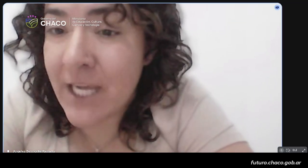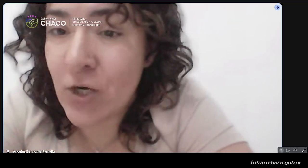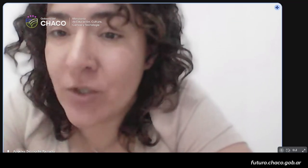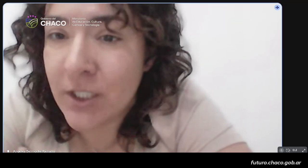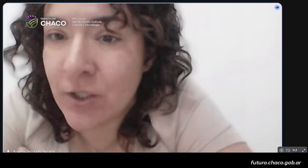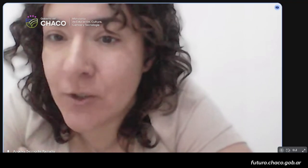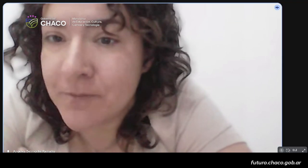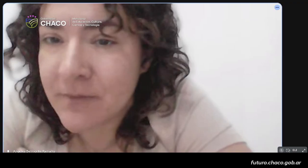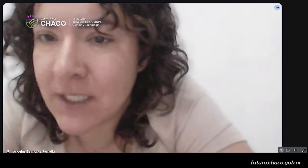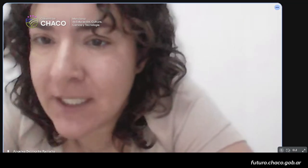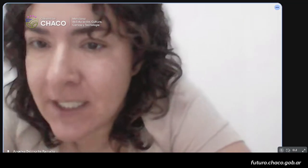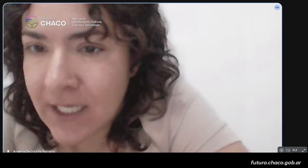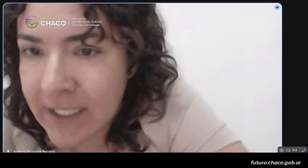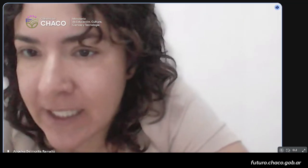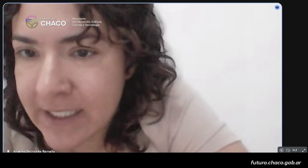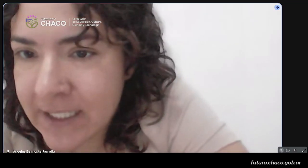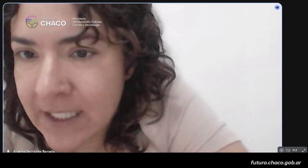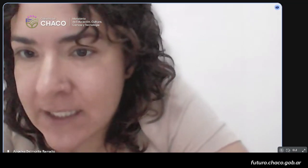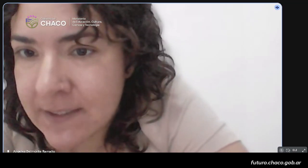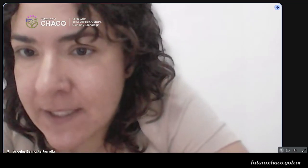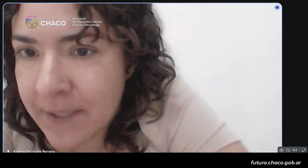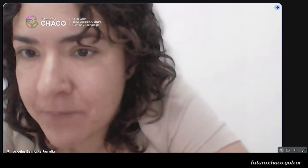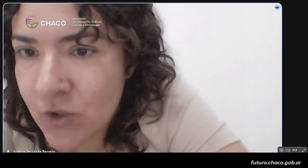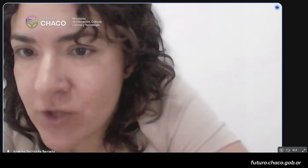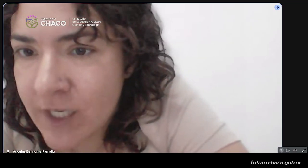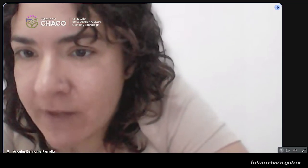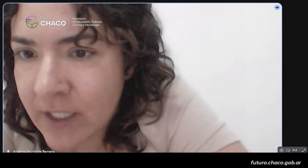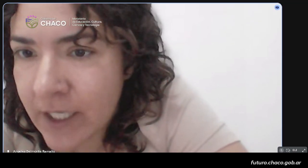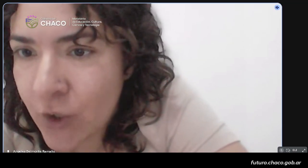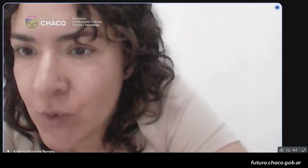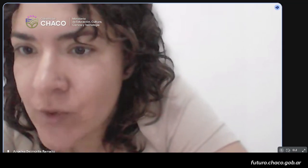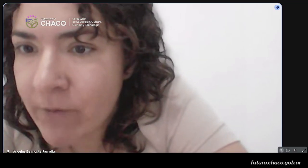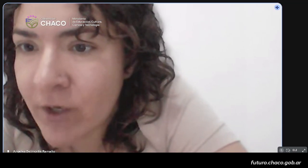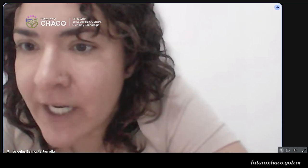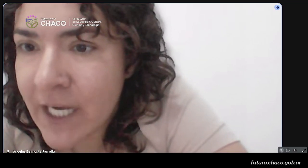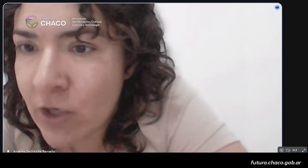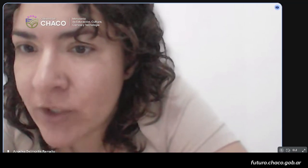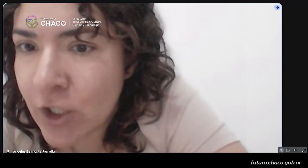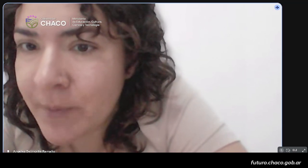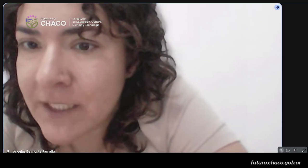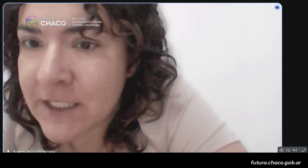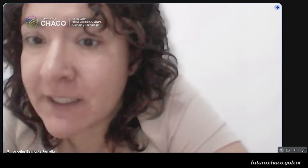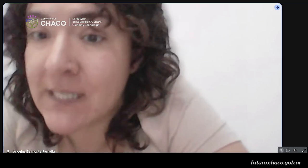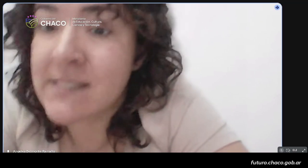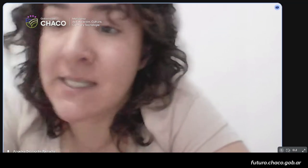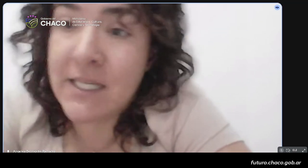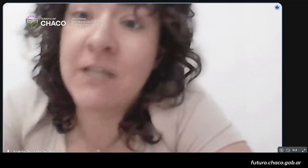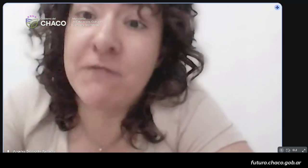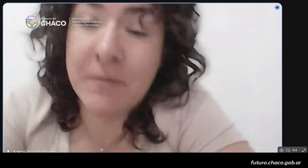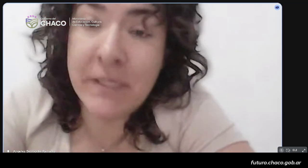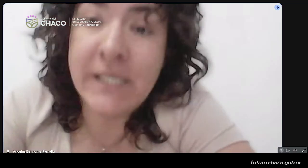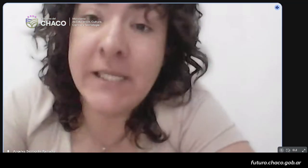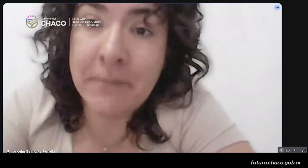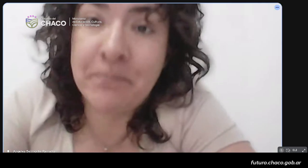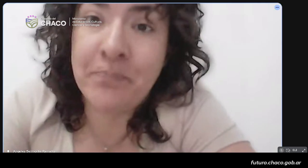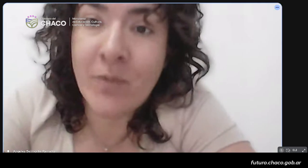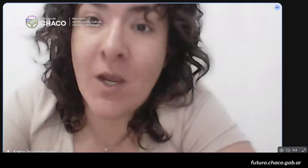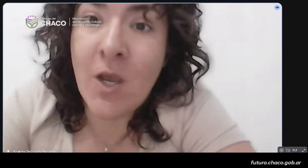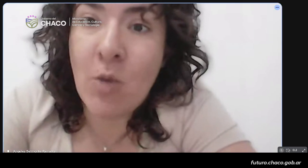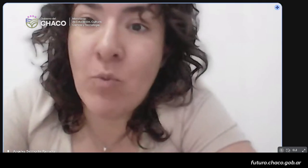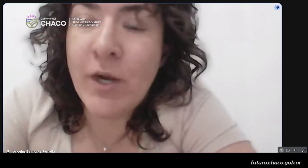árbol genealógico. Analía dice, yo trabajé con un árbol genealógico para trabajar señas de